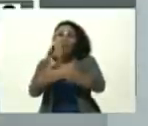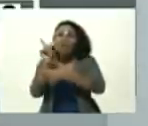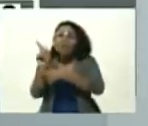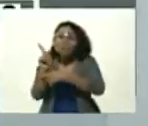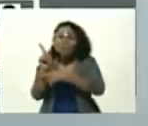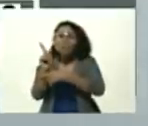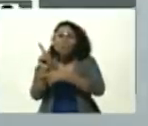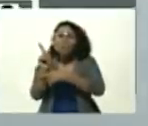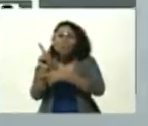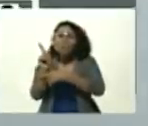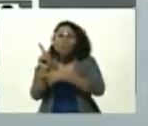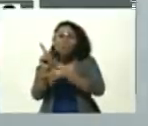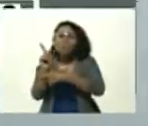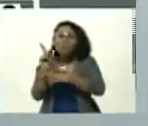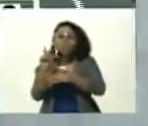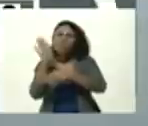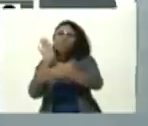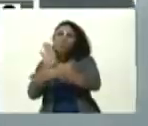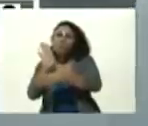animalitos bellos,